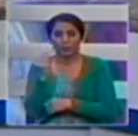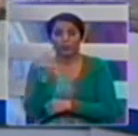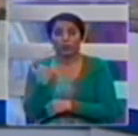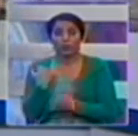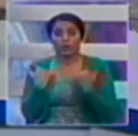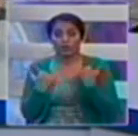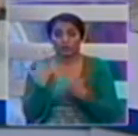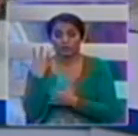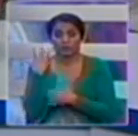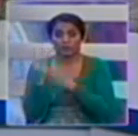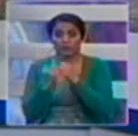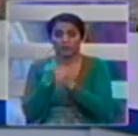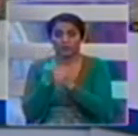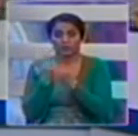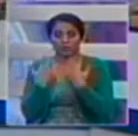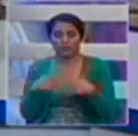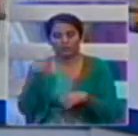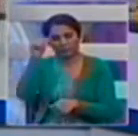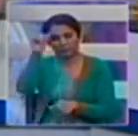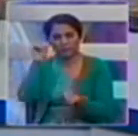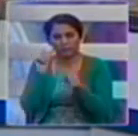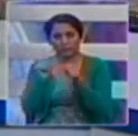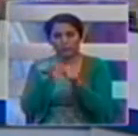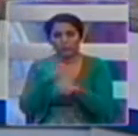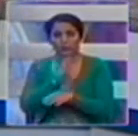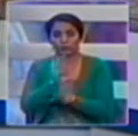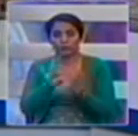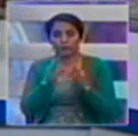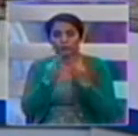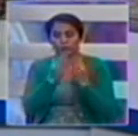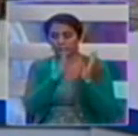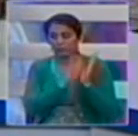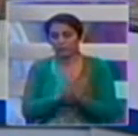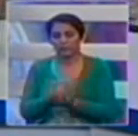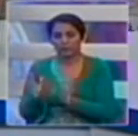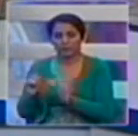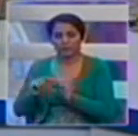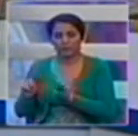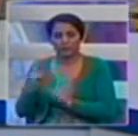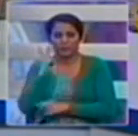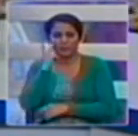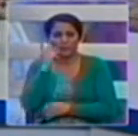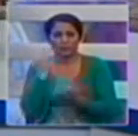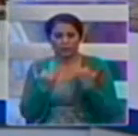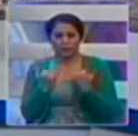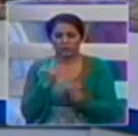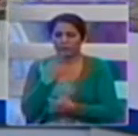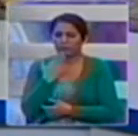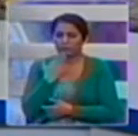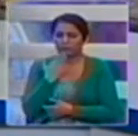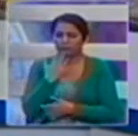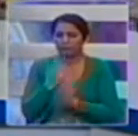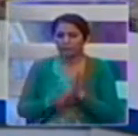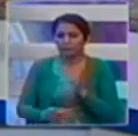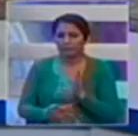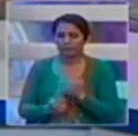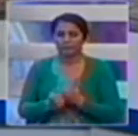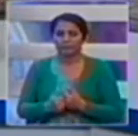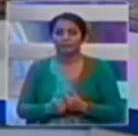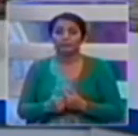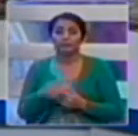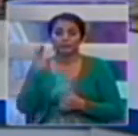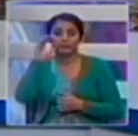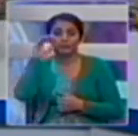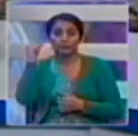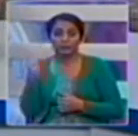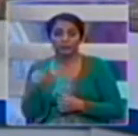realizaron varias actividades. Para contarnos los detalles sobre el tema, nos enlazamos con nuestro periodista Leonardo Sánchez, quien se encuentra en la avenida 12 de